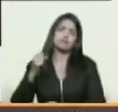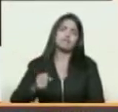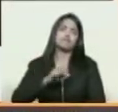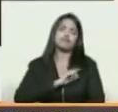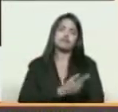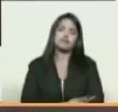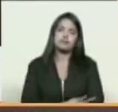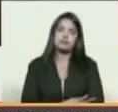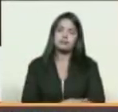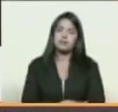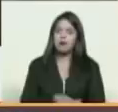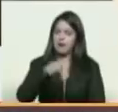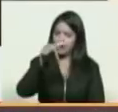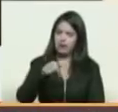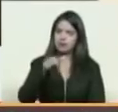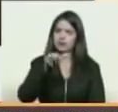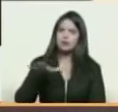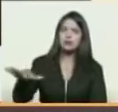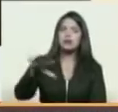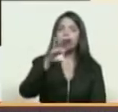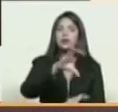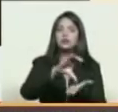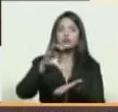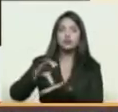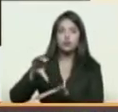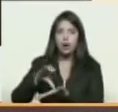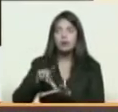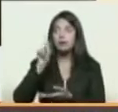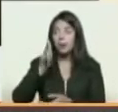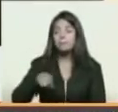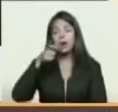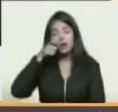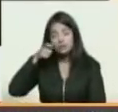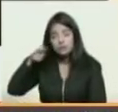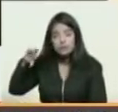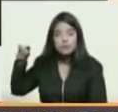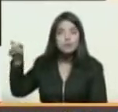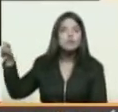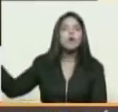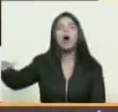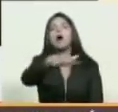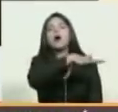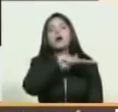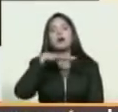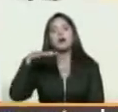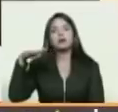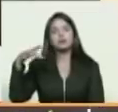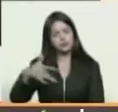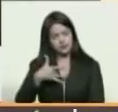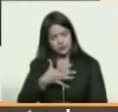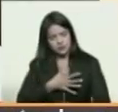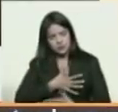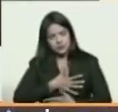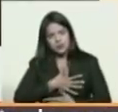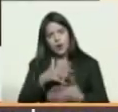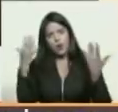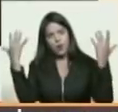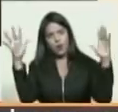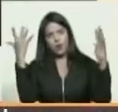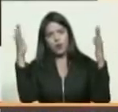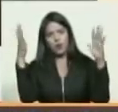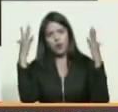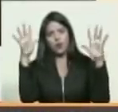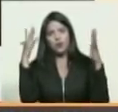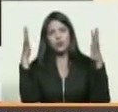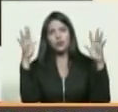y aquí, en las grandes ciudades y campos del centro de Venezuela. Sientan el abrazo y el aplauso